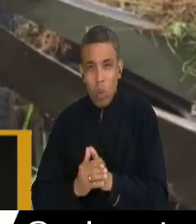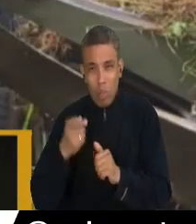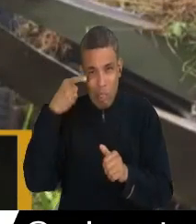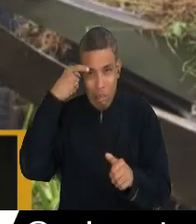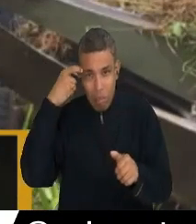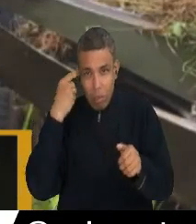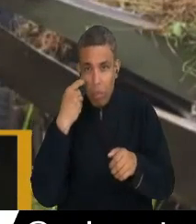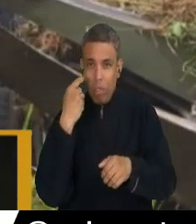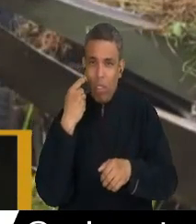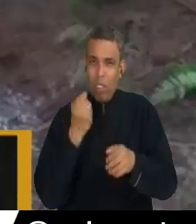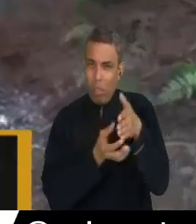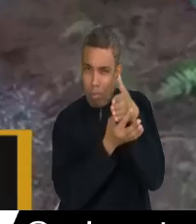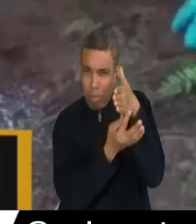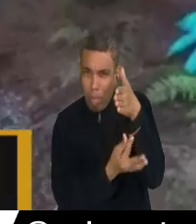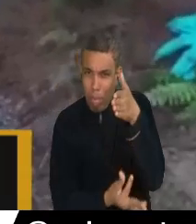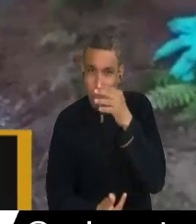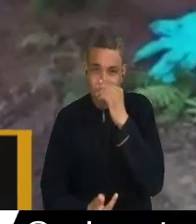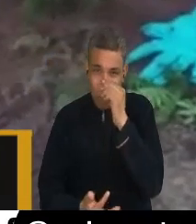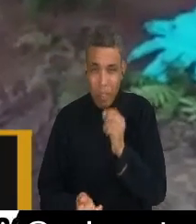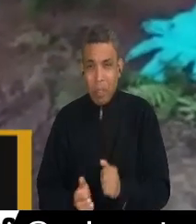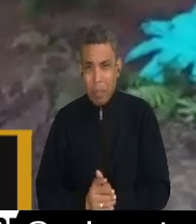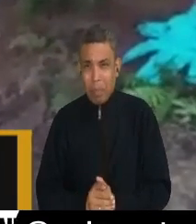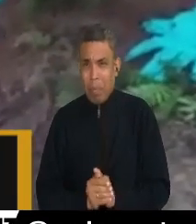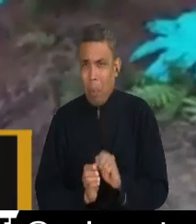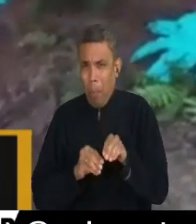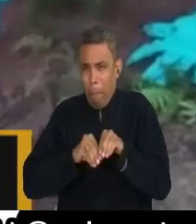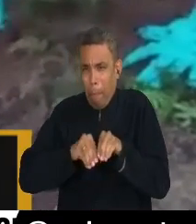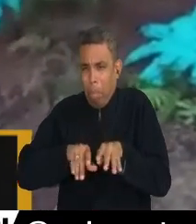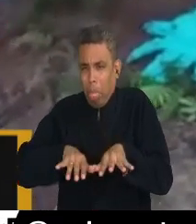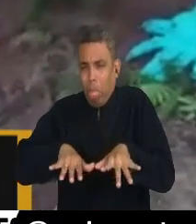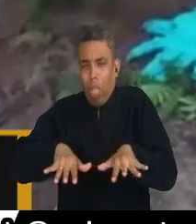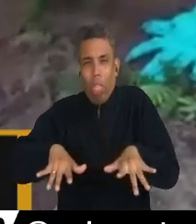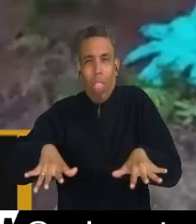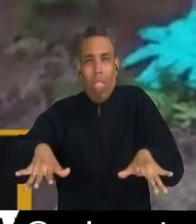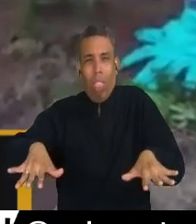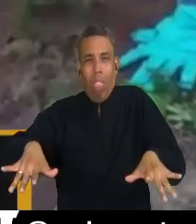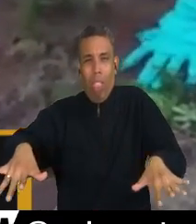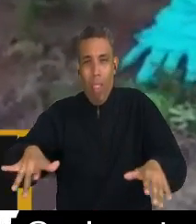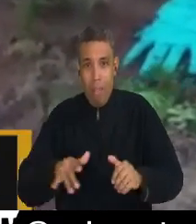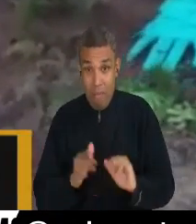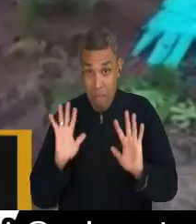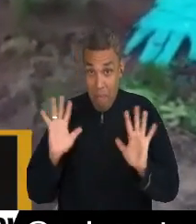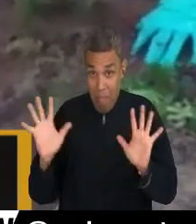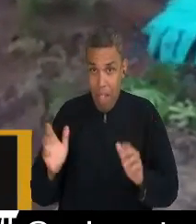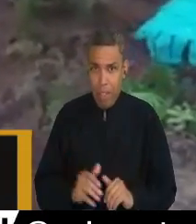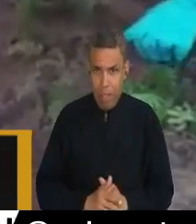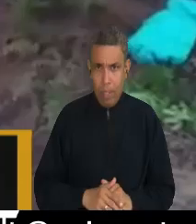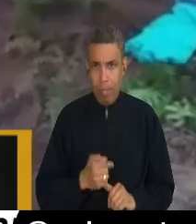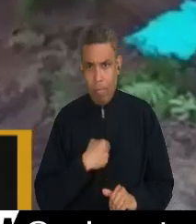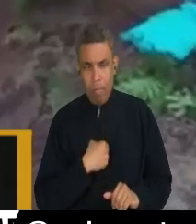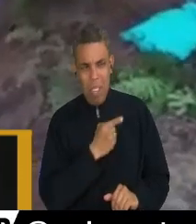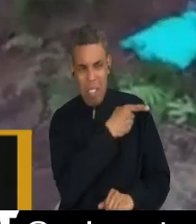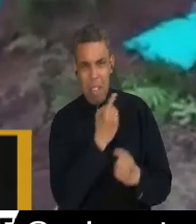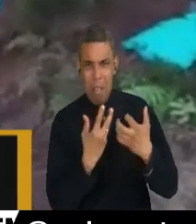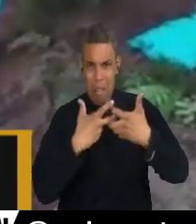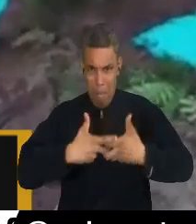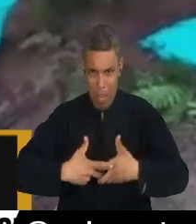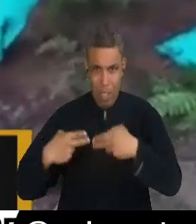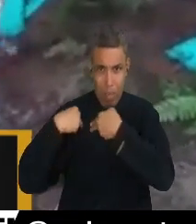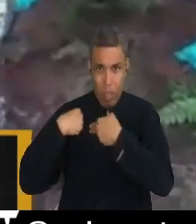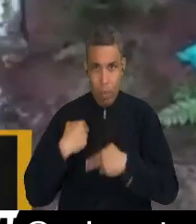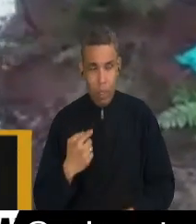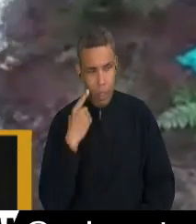se ocasionó en el sector. Sí, en la situación que se está viendo en este momento